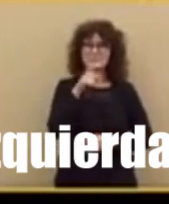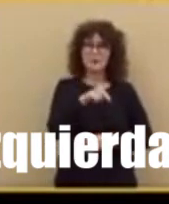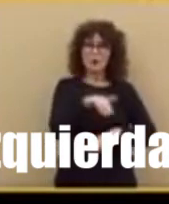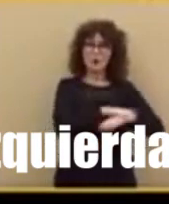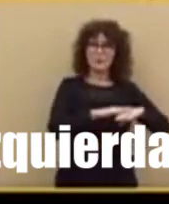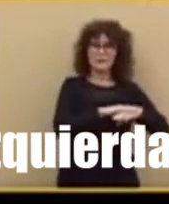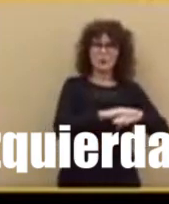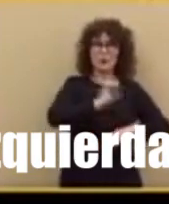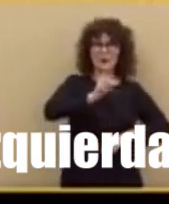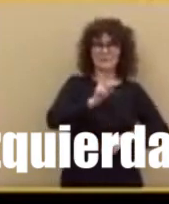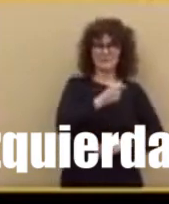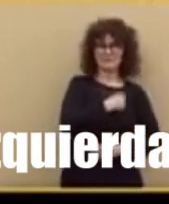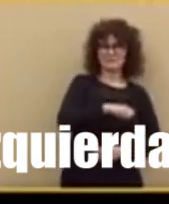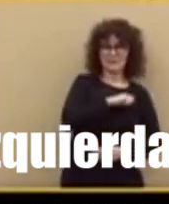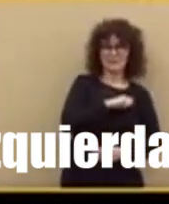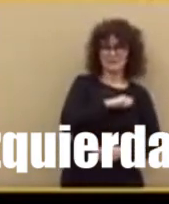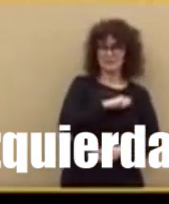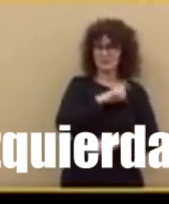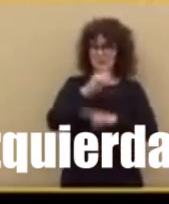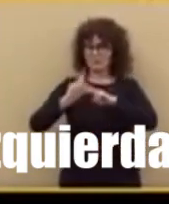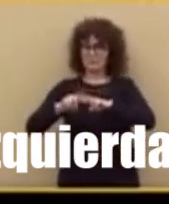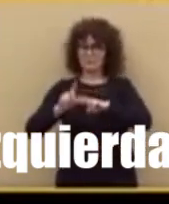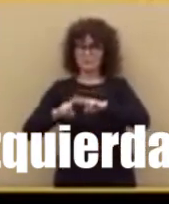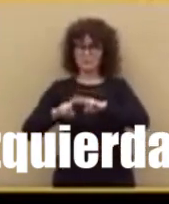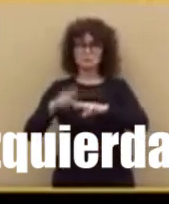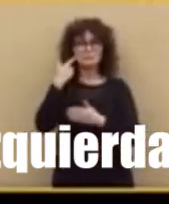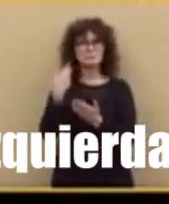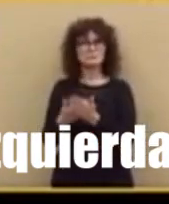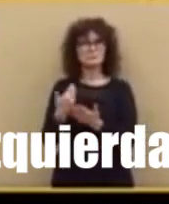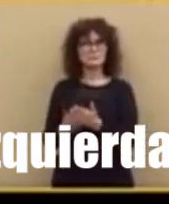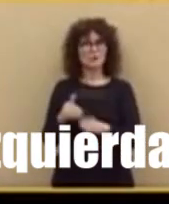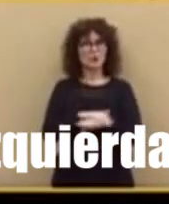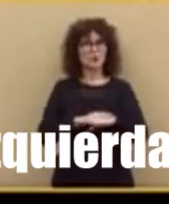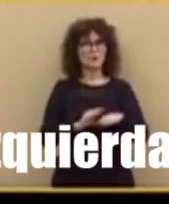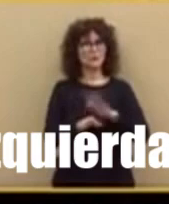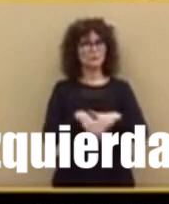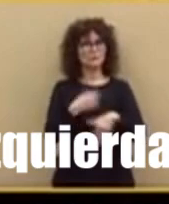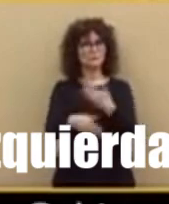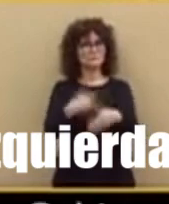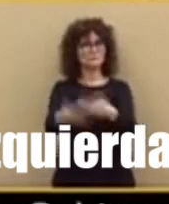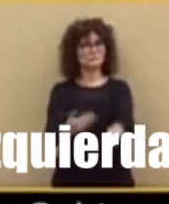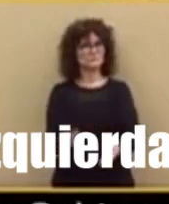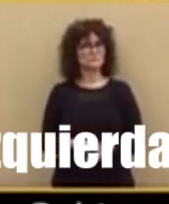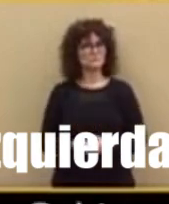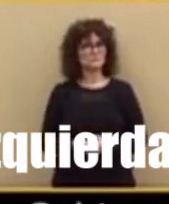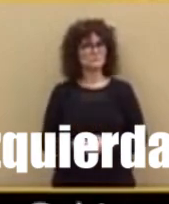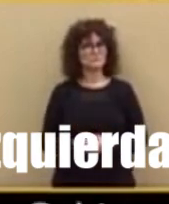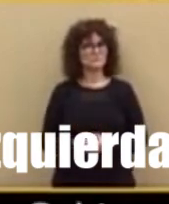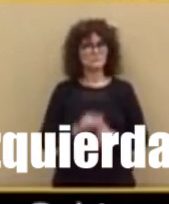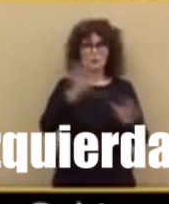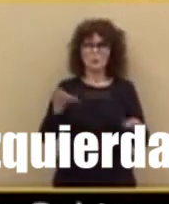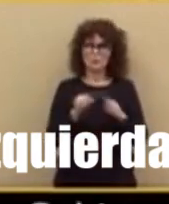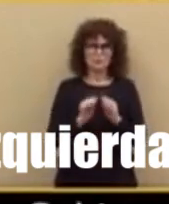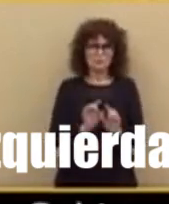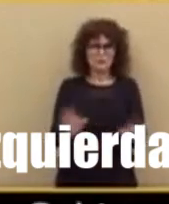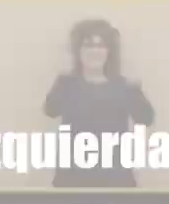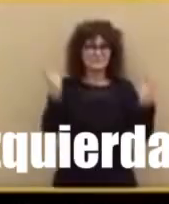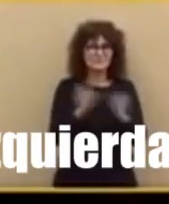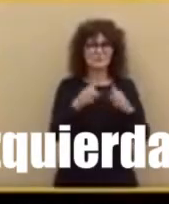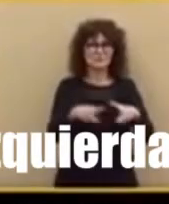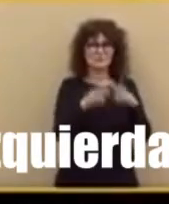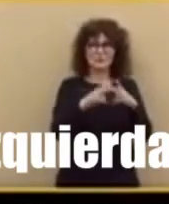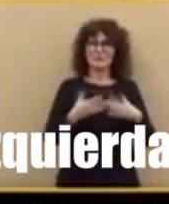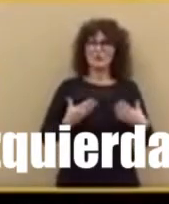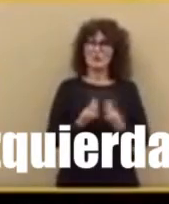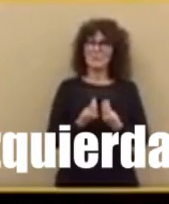Vox garantiza la continuidad de este Gobierno, entonces la conclusión es clara. O Vox o España.